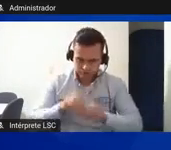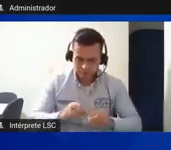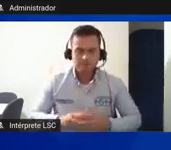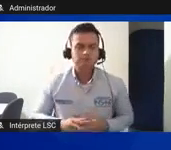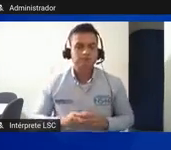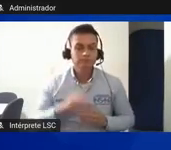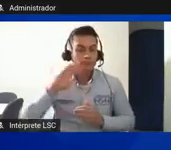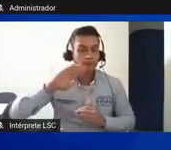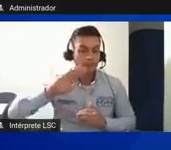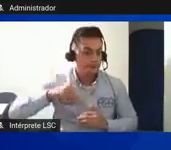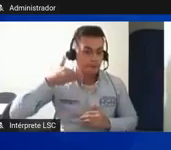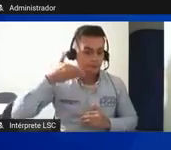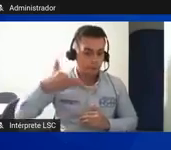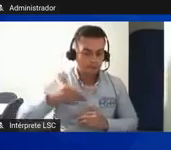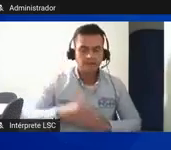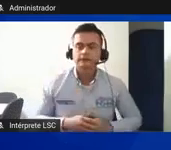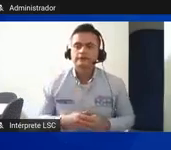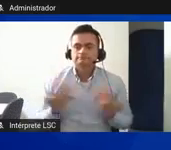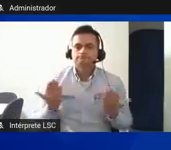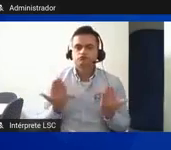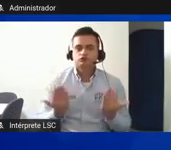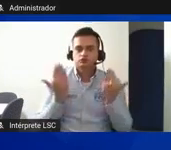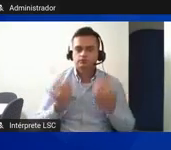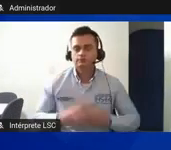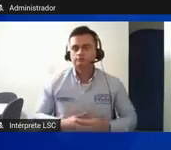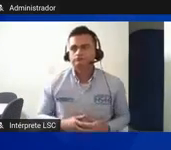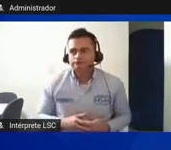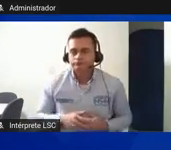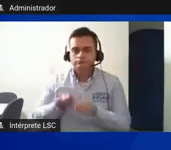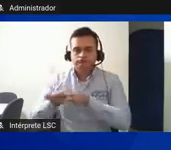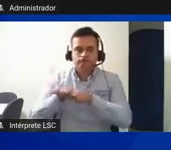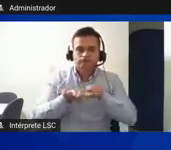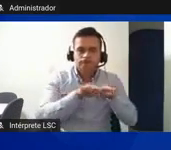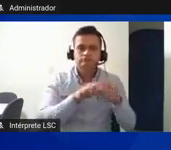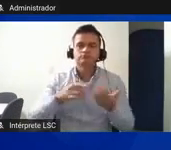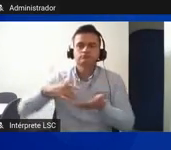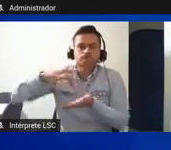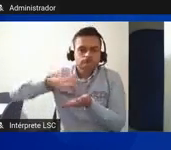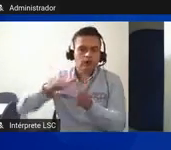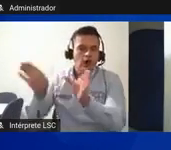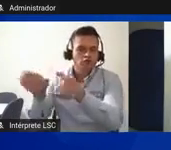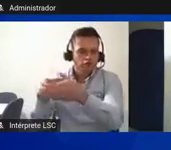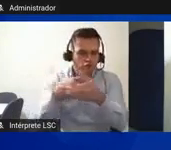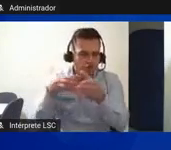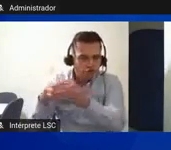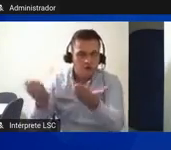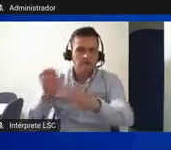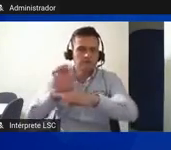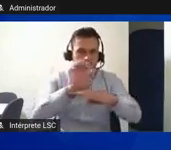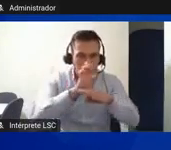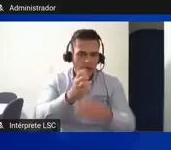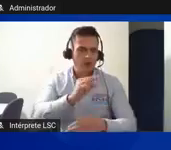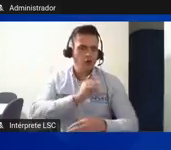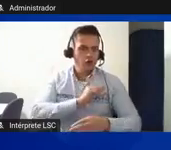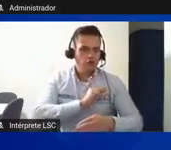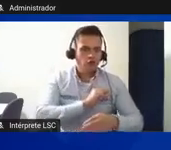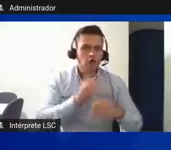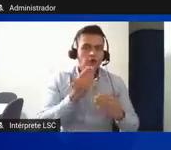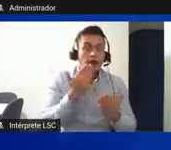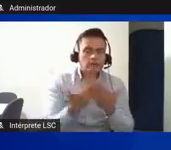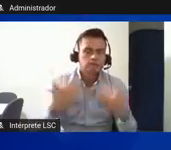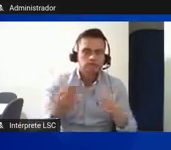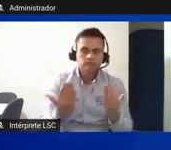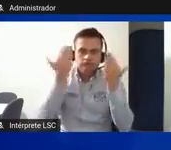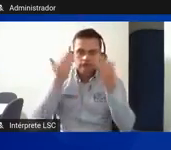la participación de algunas asociaciones y entidades y de INSOR, pues se le fue ya